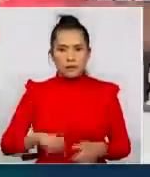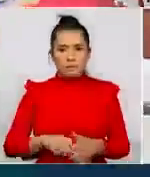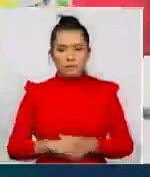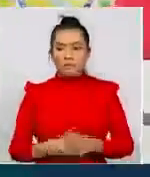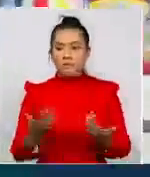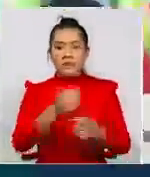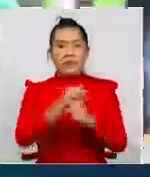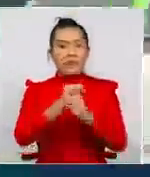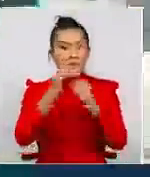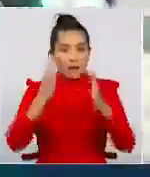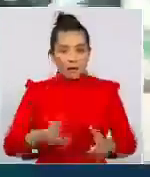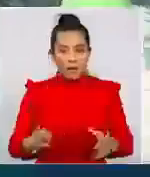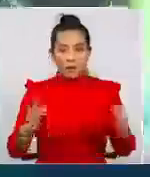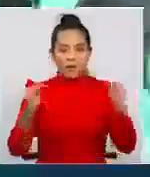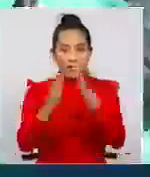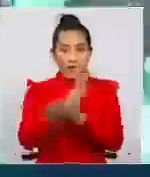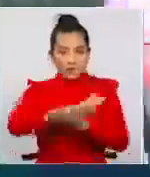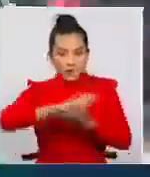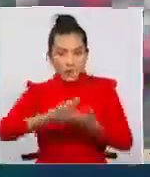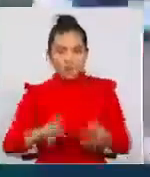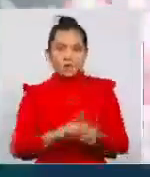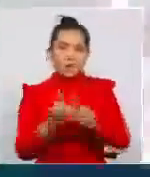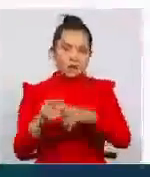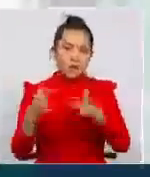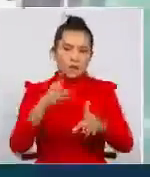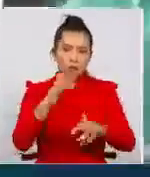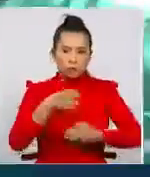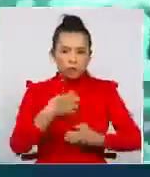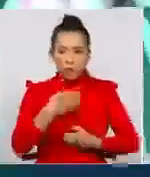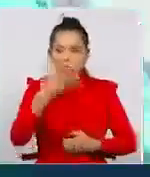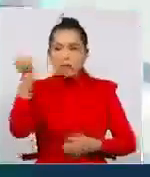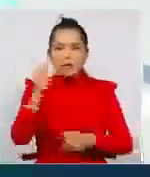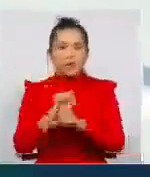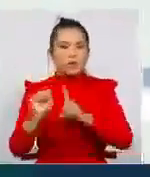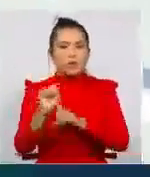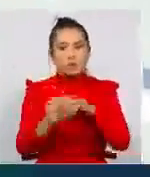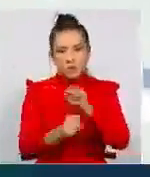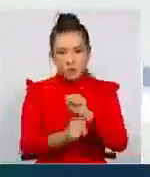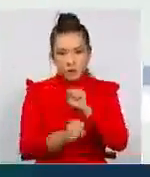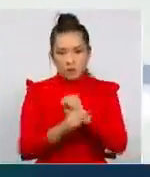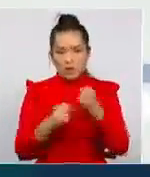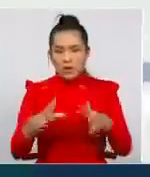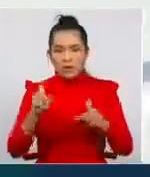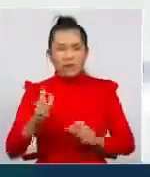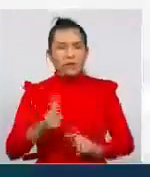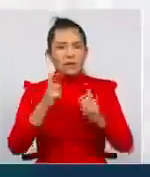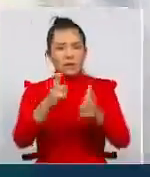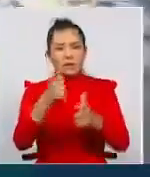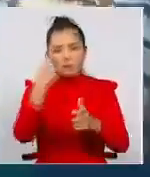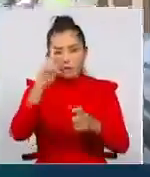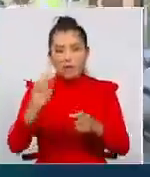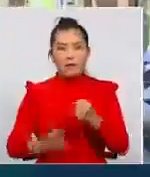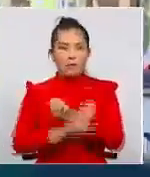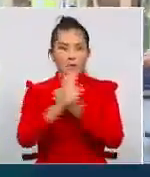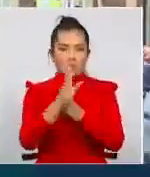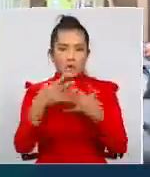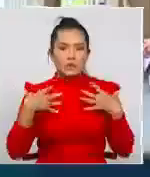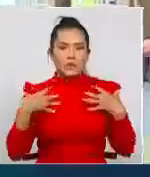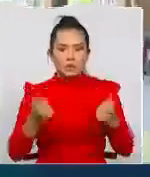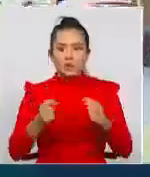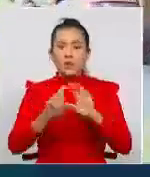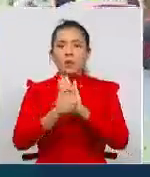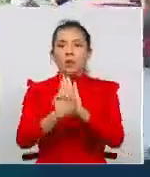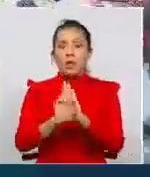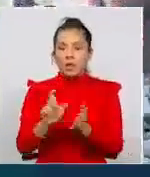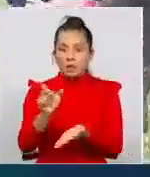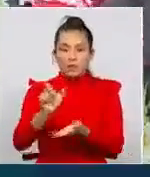Los trabajadores de La Paz Limpia también exigen mejores condiciones laborales y la dotación de material de bioseguridad. Como dotación de